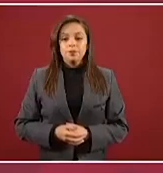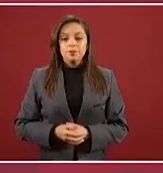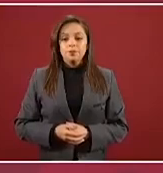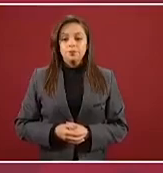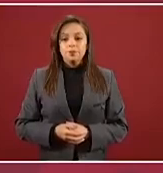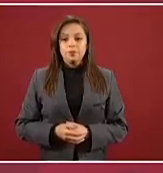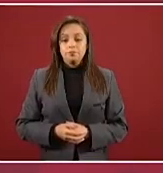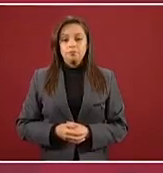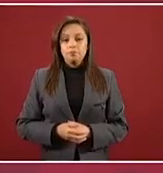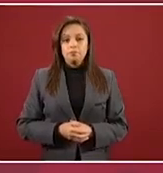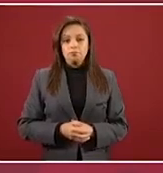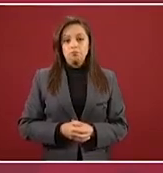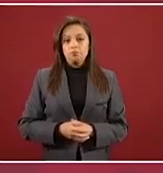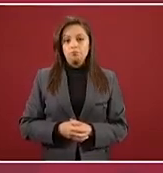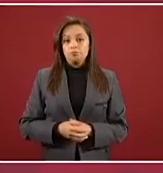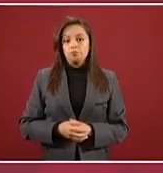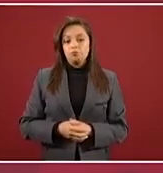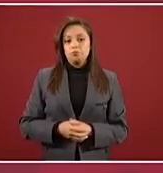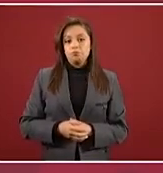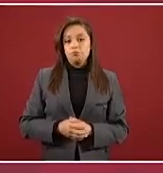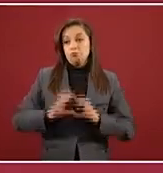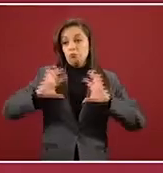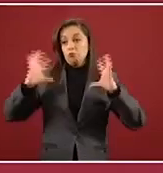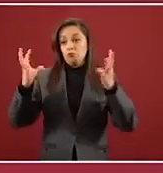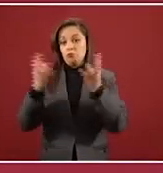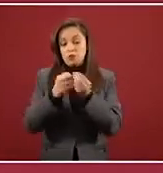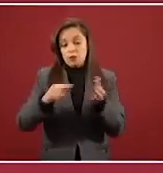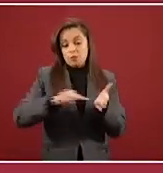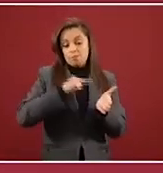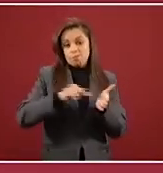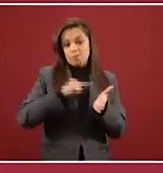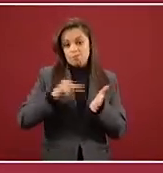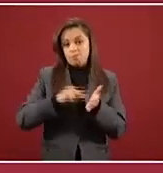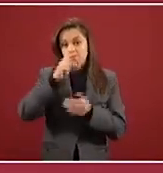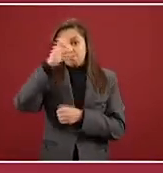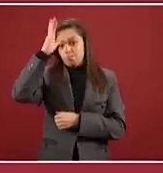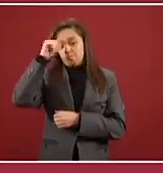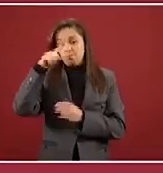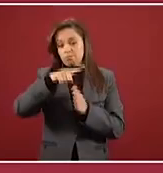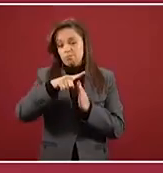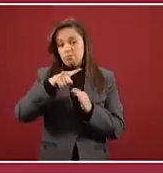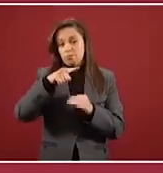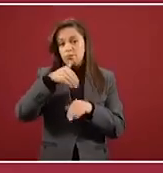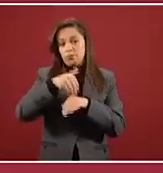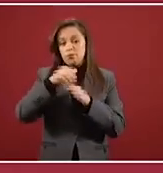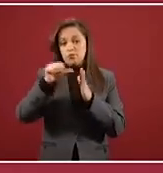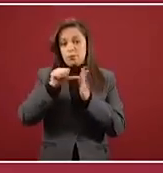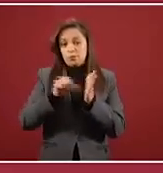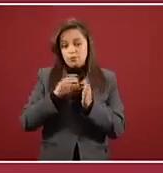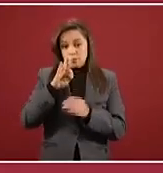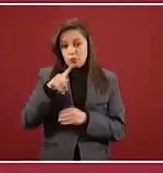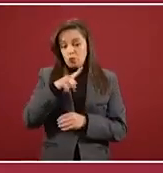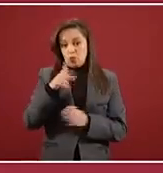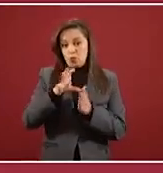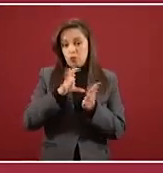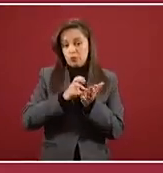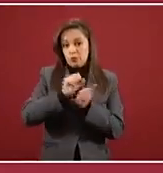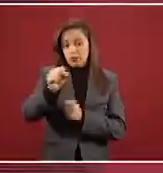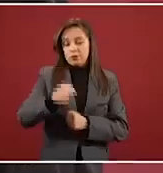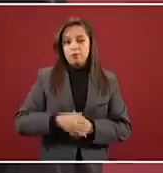reúnen firmas de conformidad con el artículo 35 de la Constitución, ¿sí?,